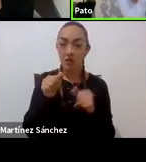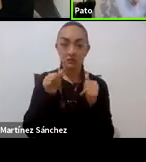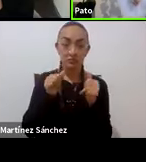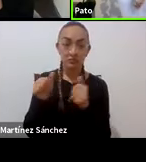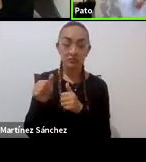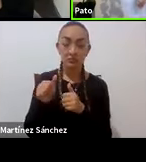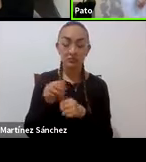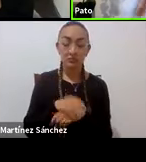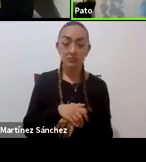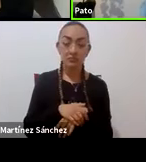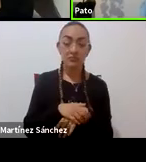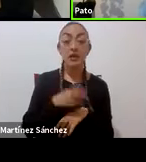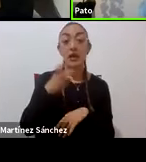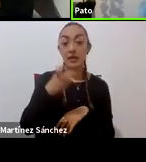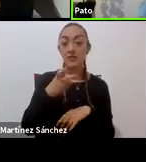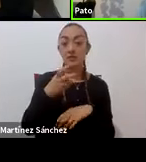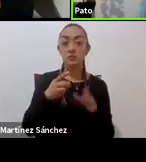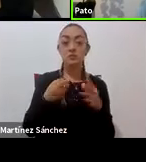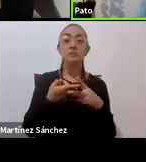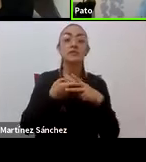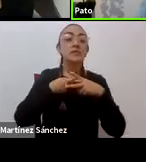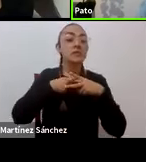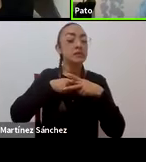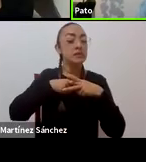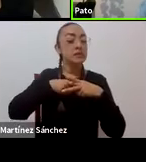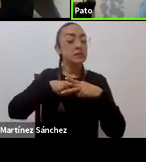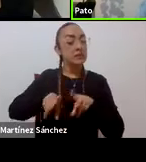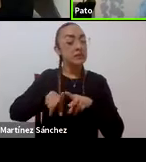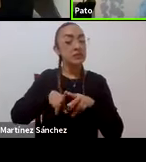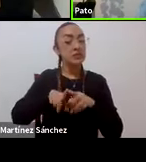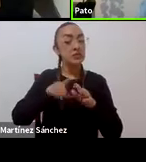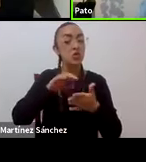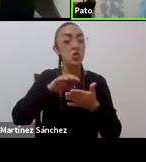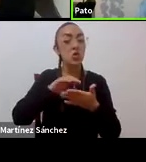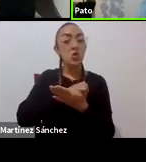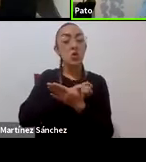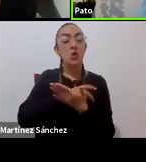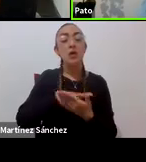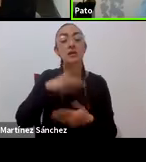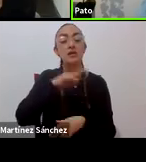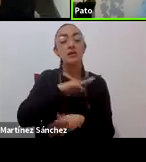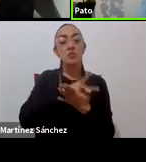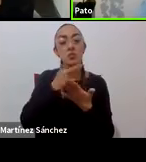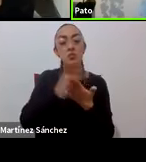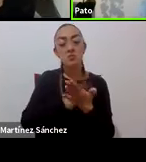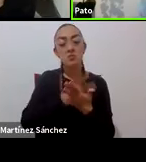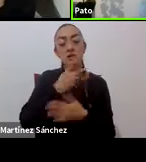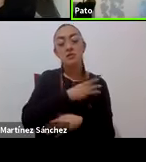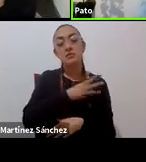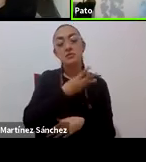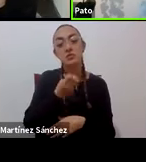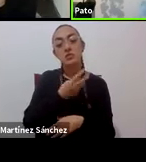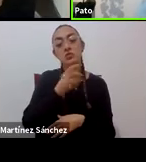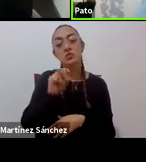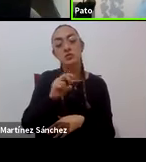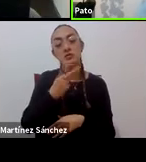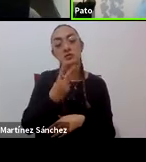nacimiento simbólico en el caso de 333, ¿no? Entonces, cuando hoy alguien se pueda